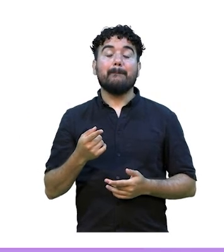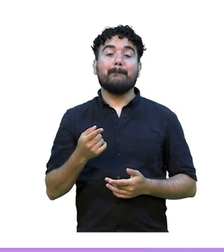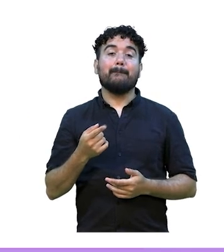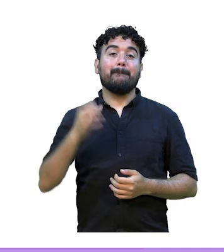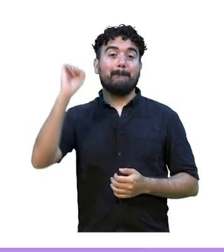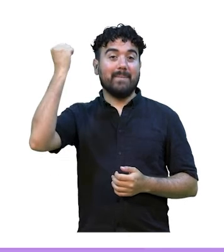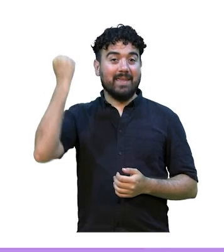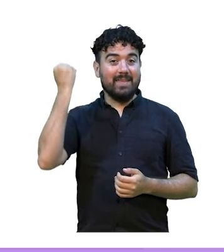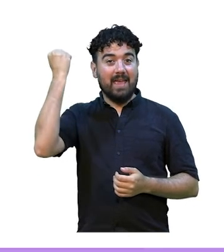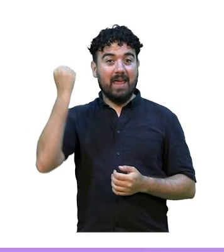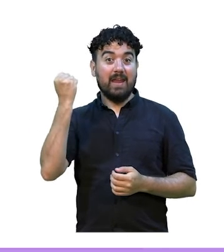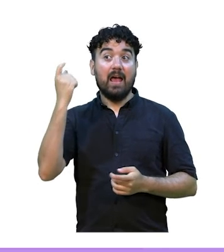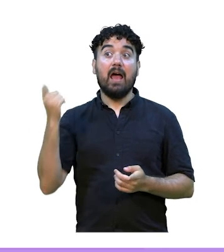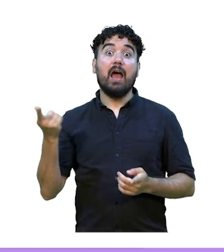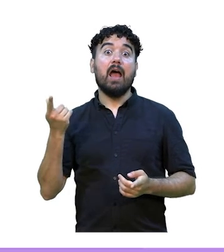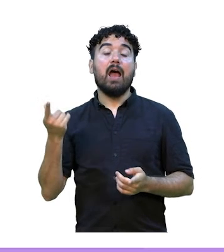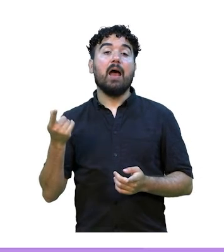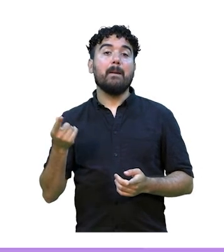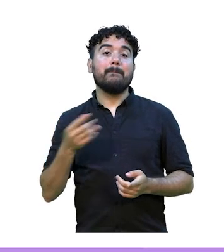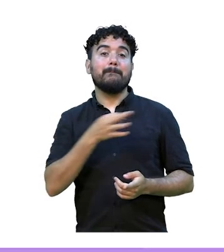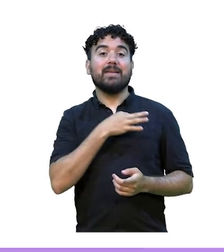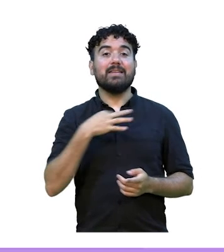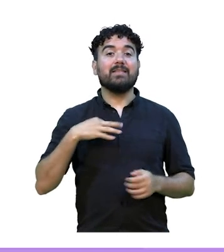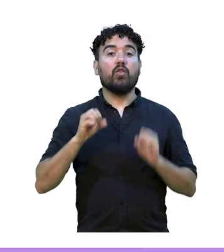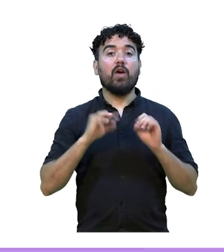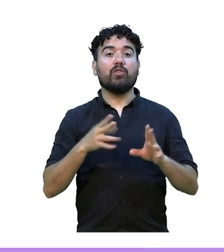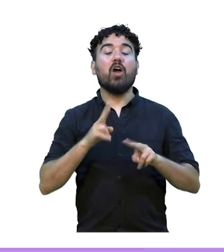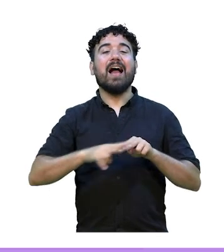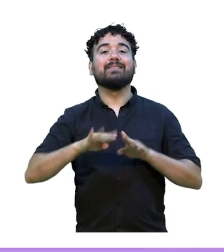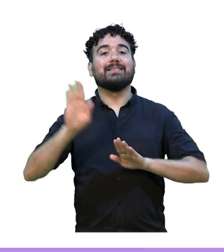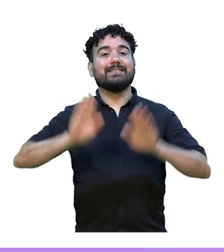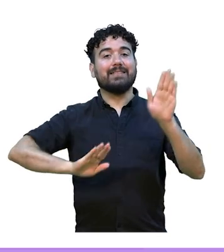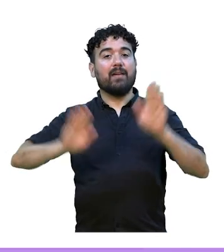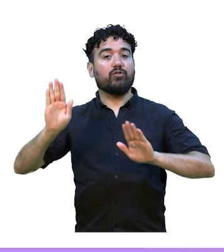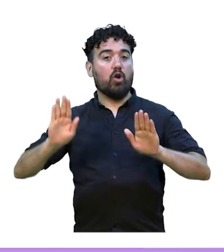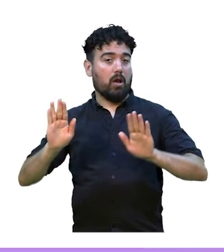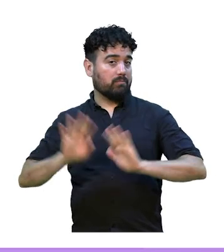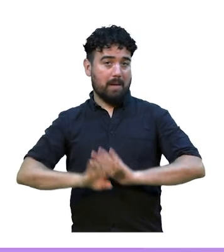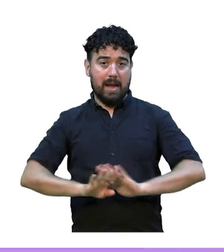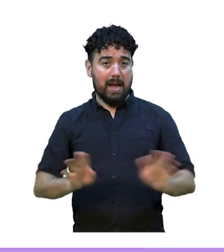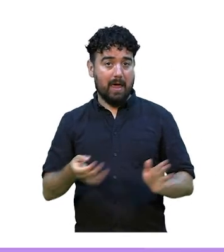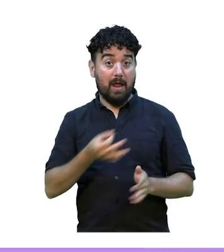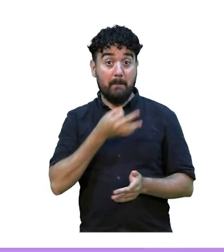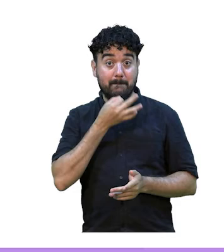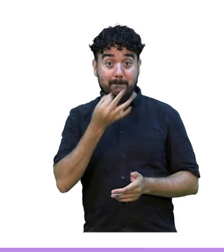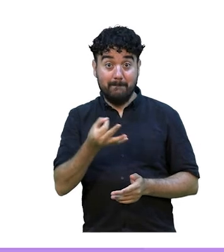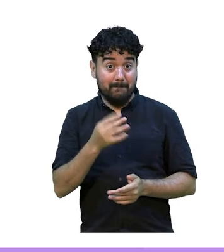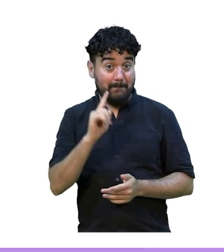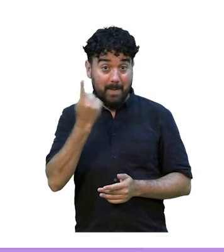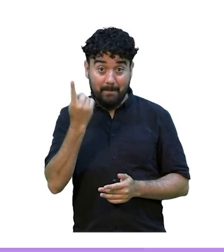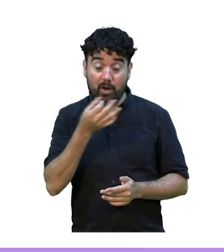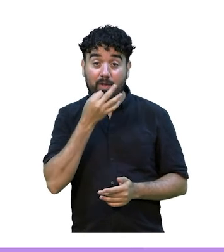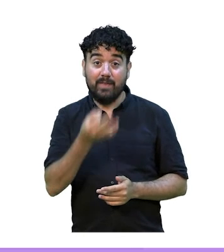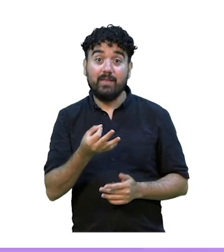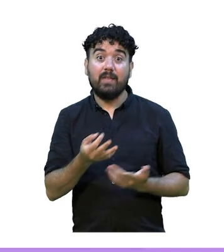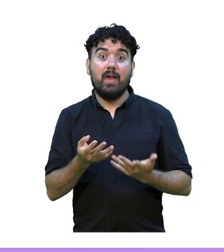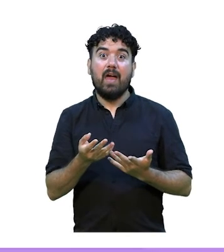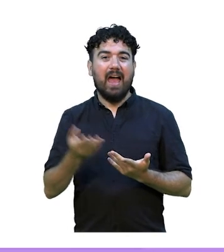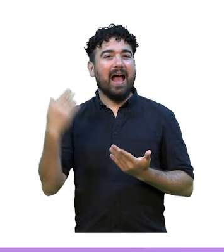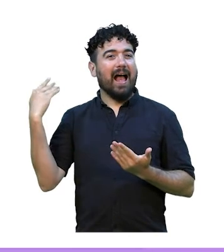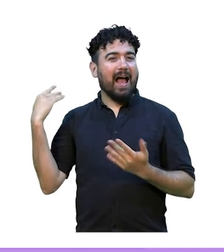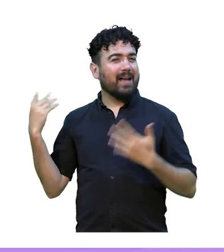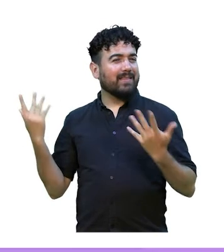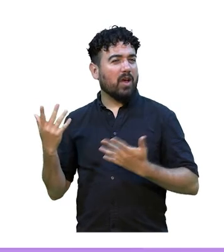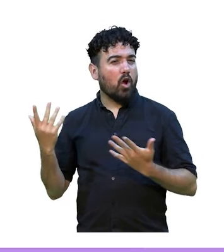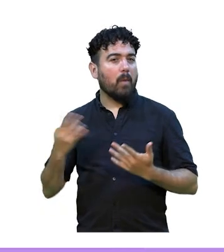Piñera, Lavín, ministro de Educación, y ¿qué es lo que hace, no es cierto? Licita. Lo primero que señala, y esto era un tema